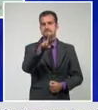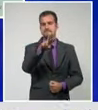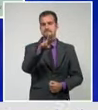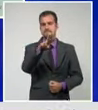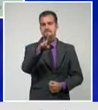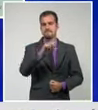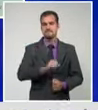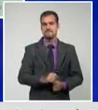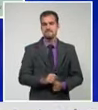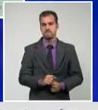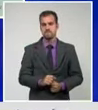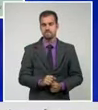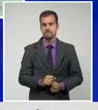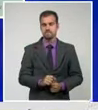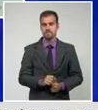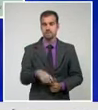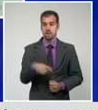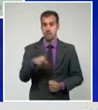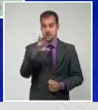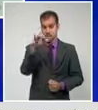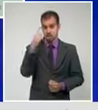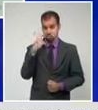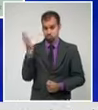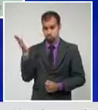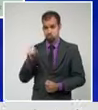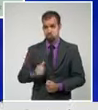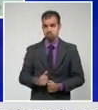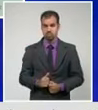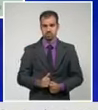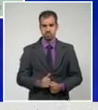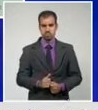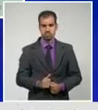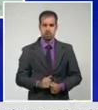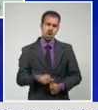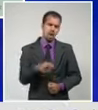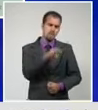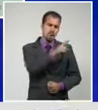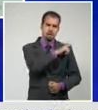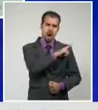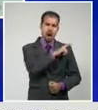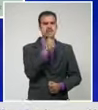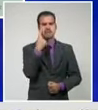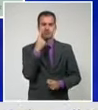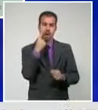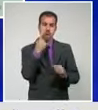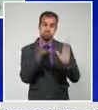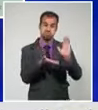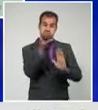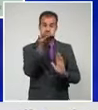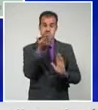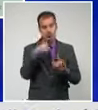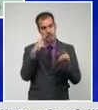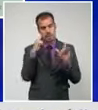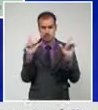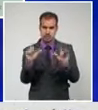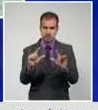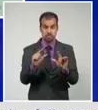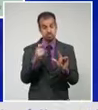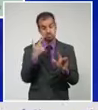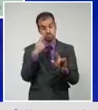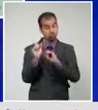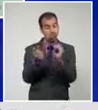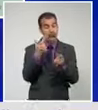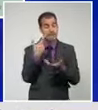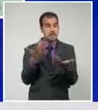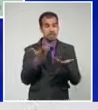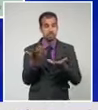29 menos que las jornadas anteriores. De todas formas, hay que seguir la evolución en Pinar del Río